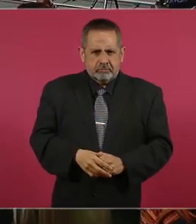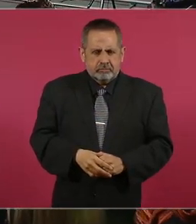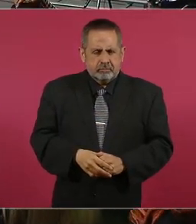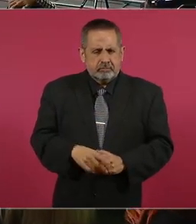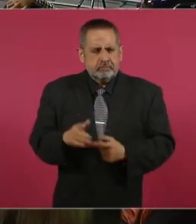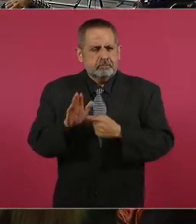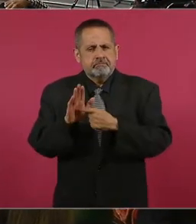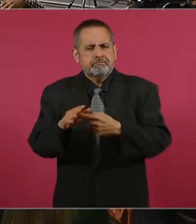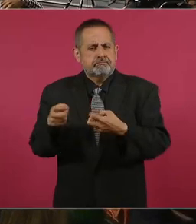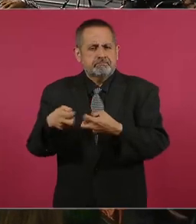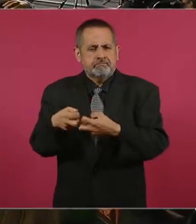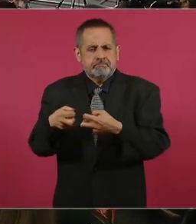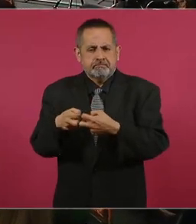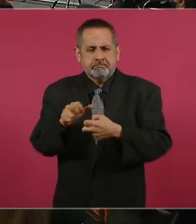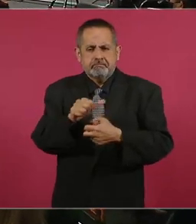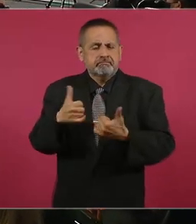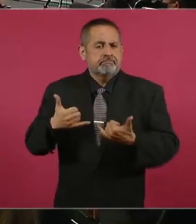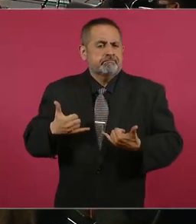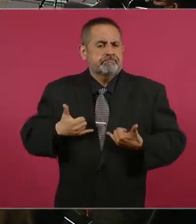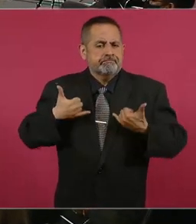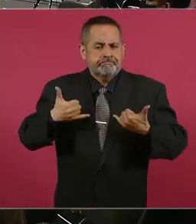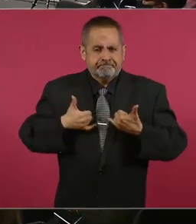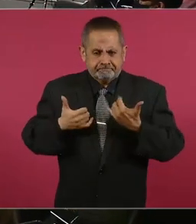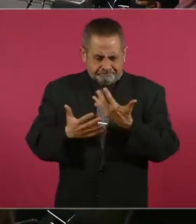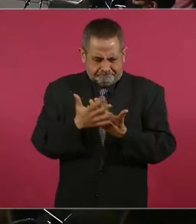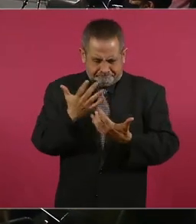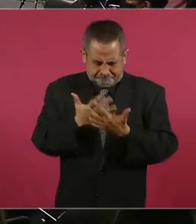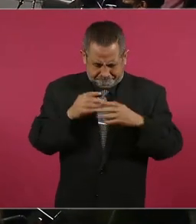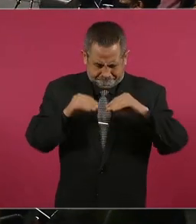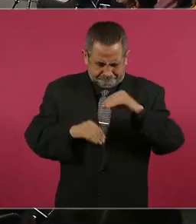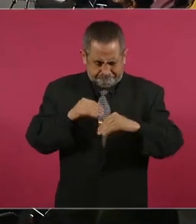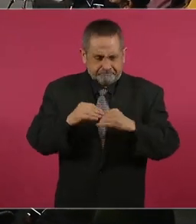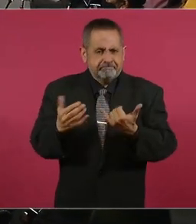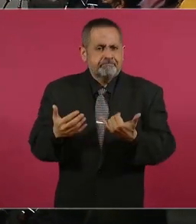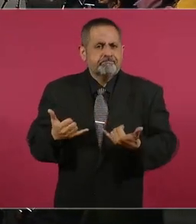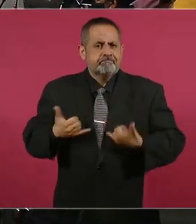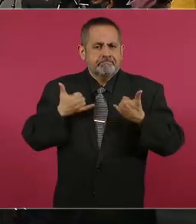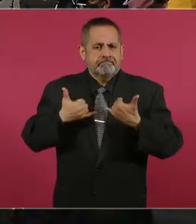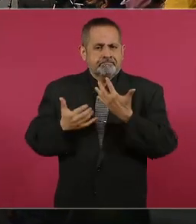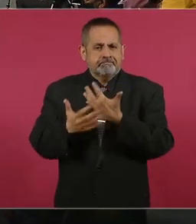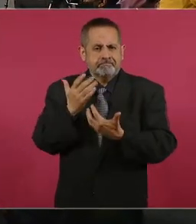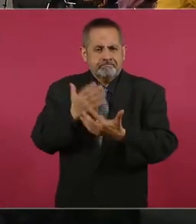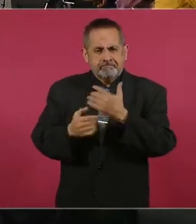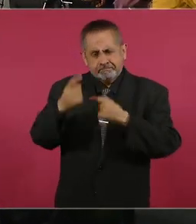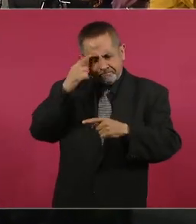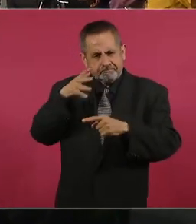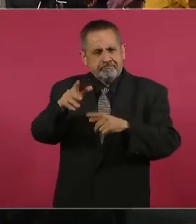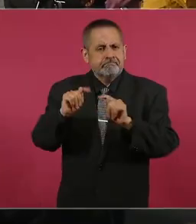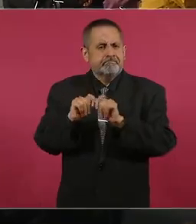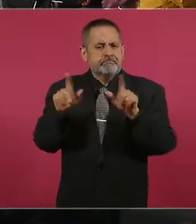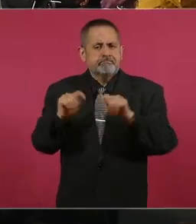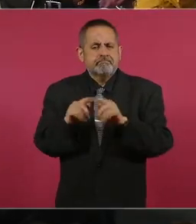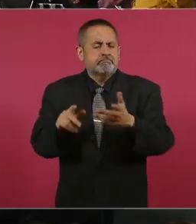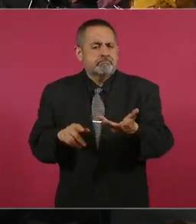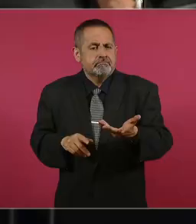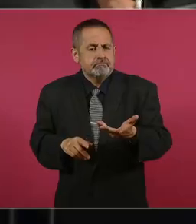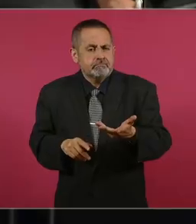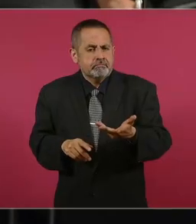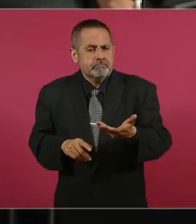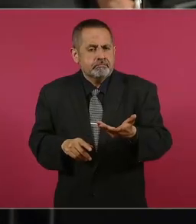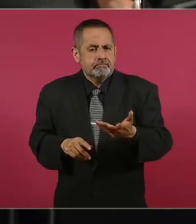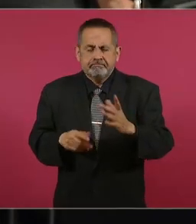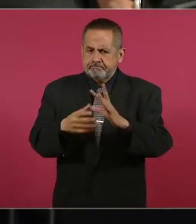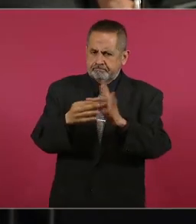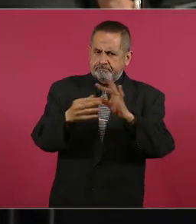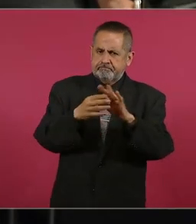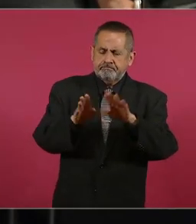Mostró unos tenis de jóvenes que están en el programa de Jóvenes Construyendo de Tlaxcala. Esto lo traigo a